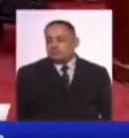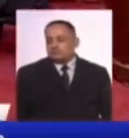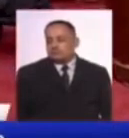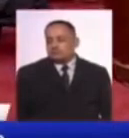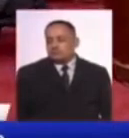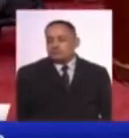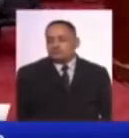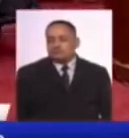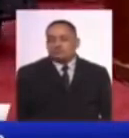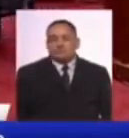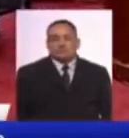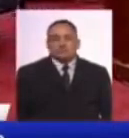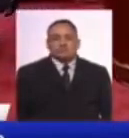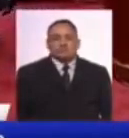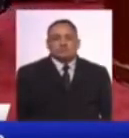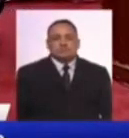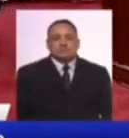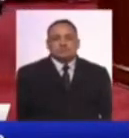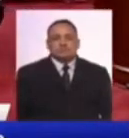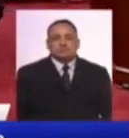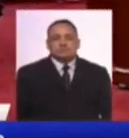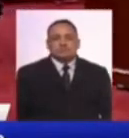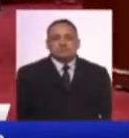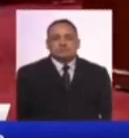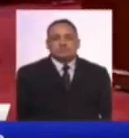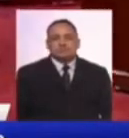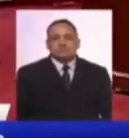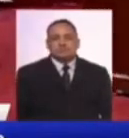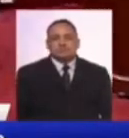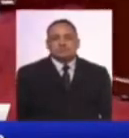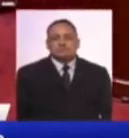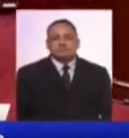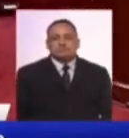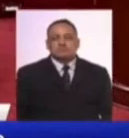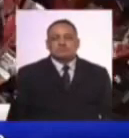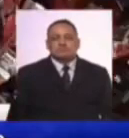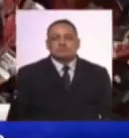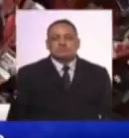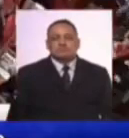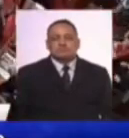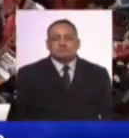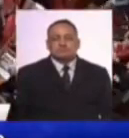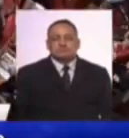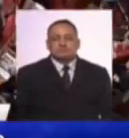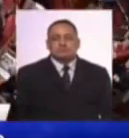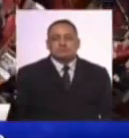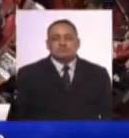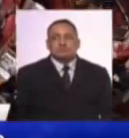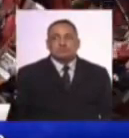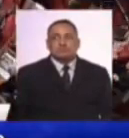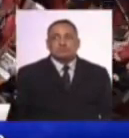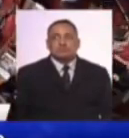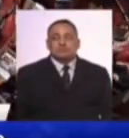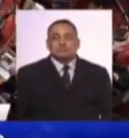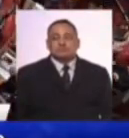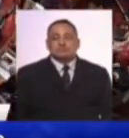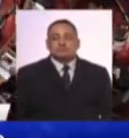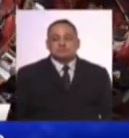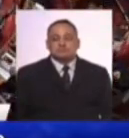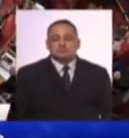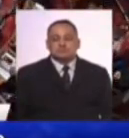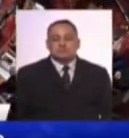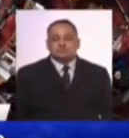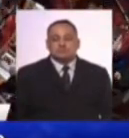contra de los derechos de las mujeres, ¿no? Cuando hay muchísimo de qué preocuparse en este momento, ¿no? Y